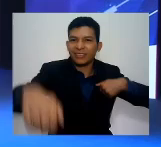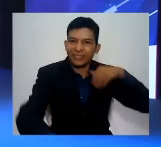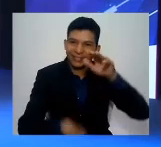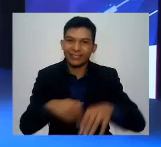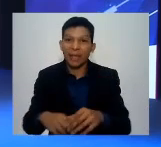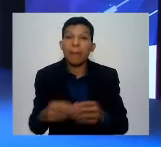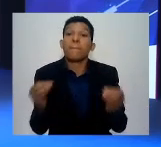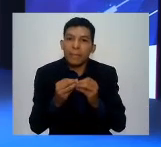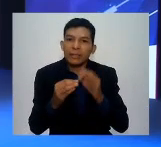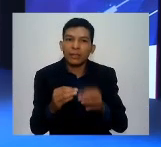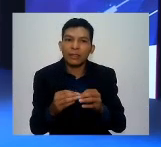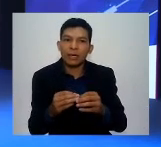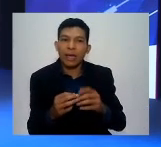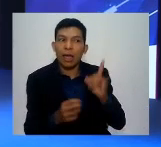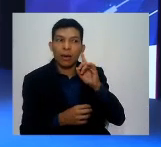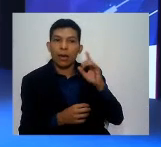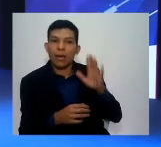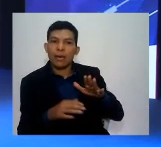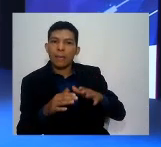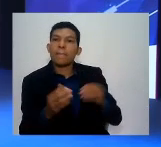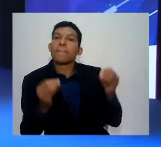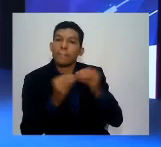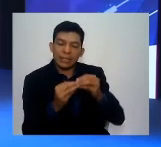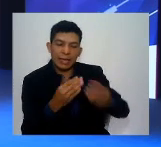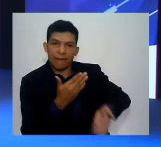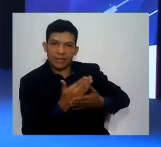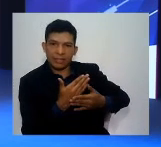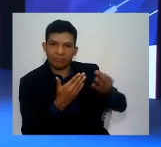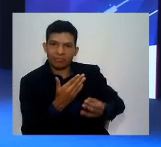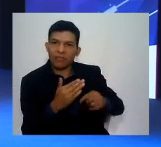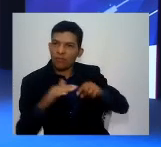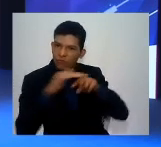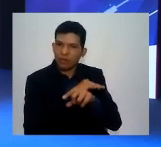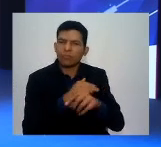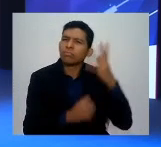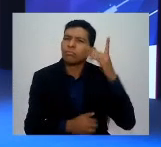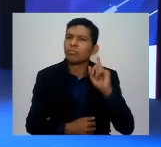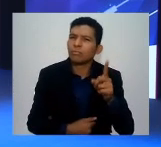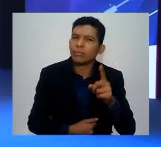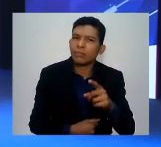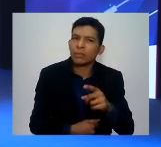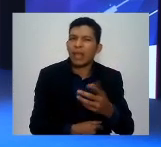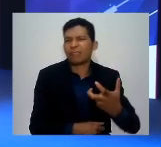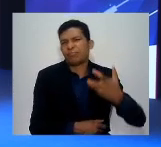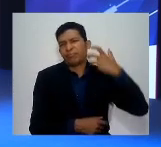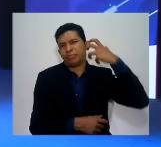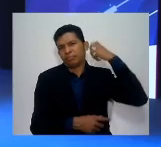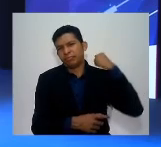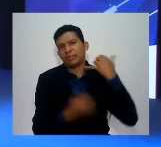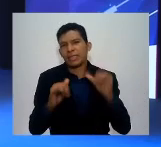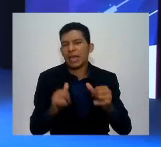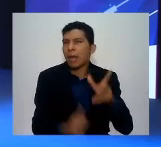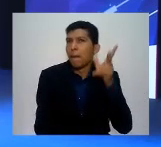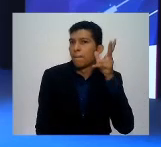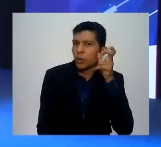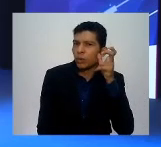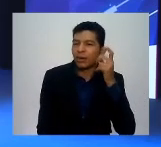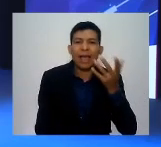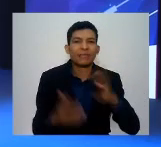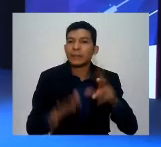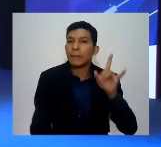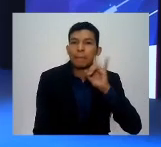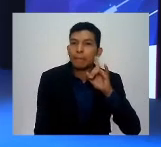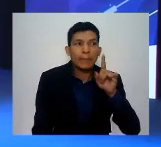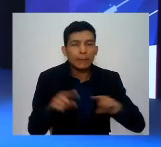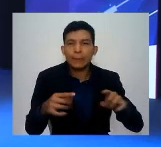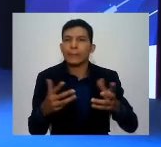relajados. ¿Listo? Eso se puede utilizar como una forma de mejorar también nuestro rendimiento, nuestra condición